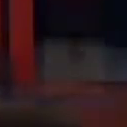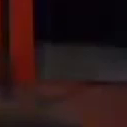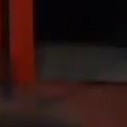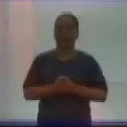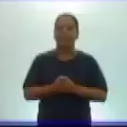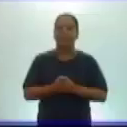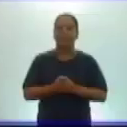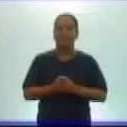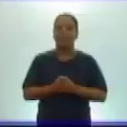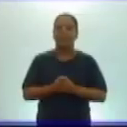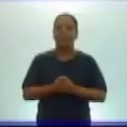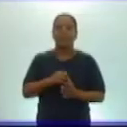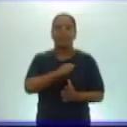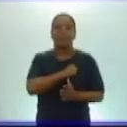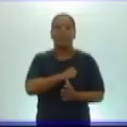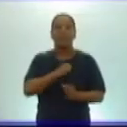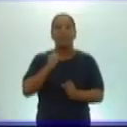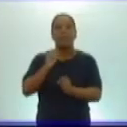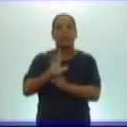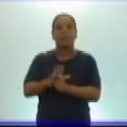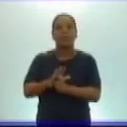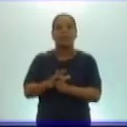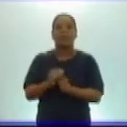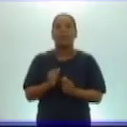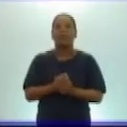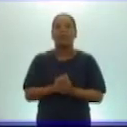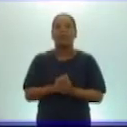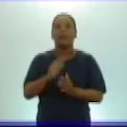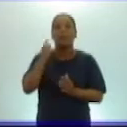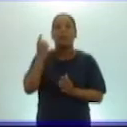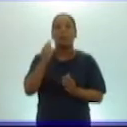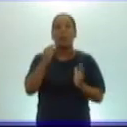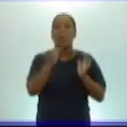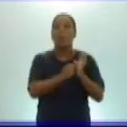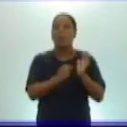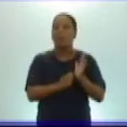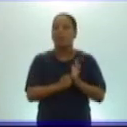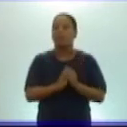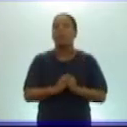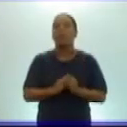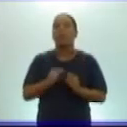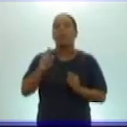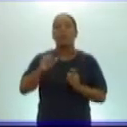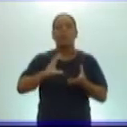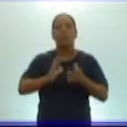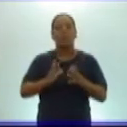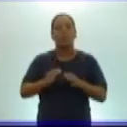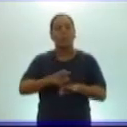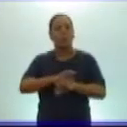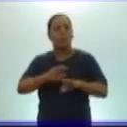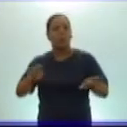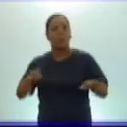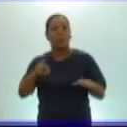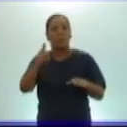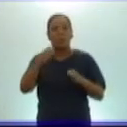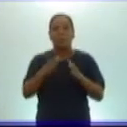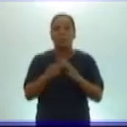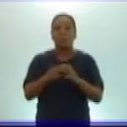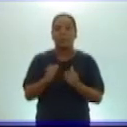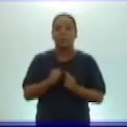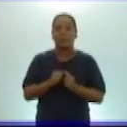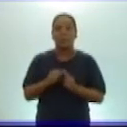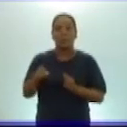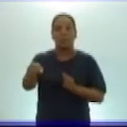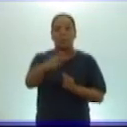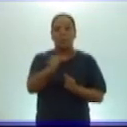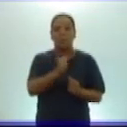Y quiero comenzar con una operación que ustedes realizan de forma cotidiana en sus hogares. Digo ustedes o